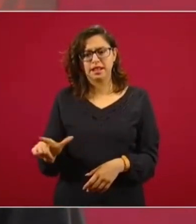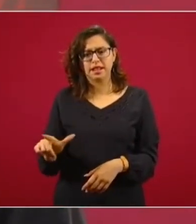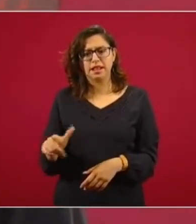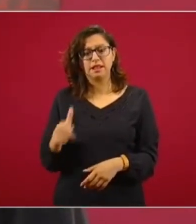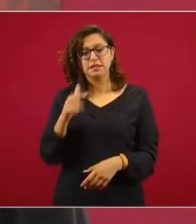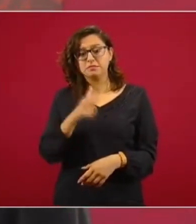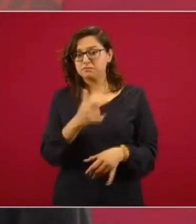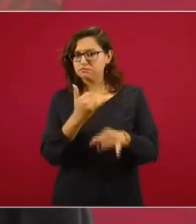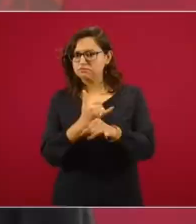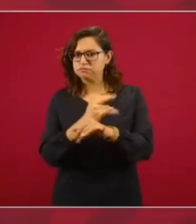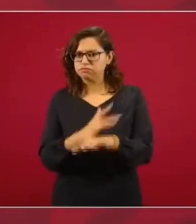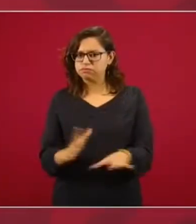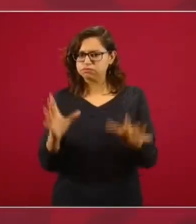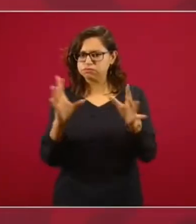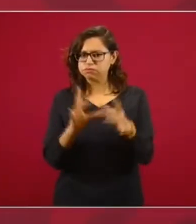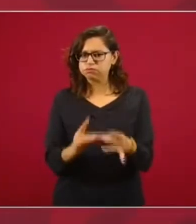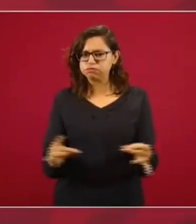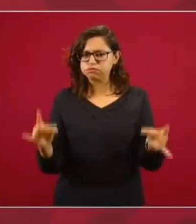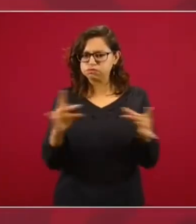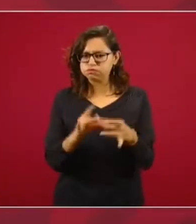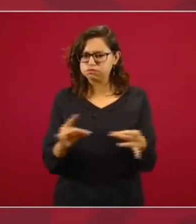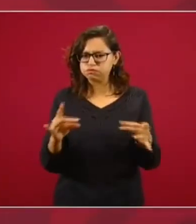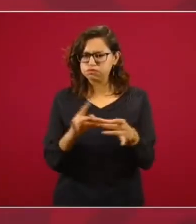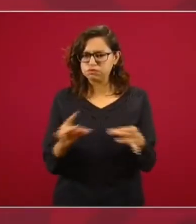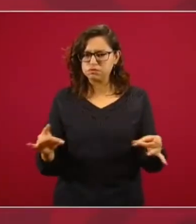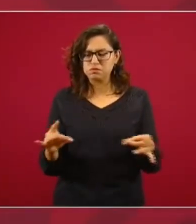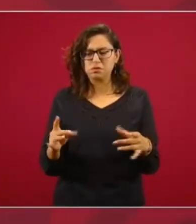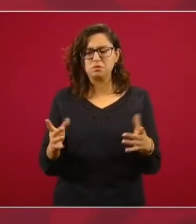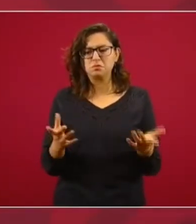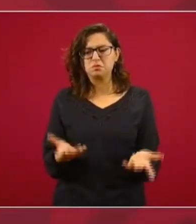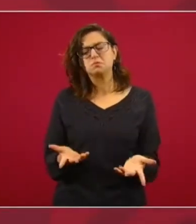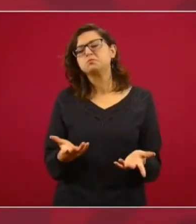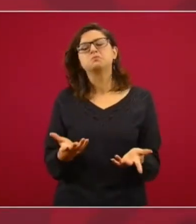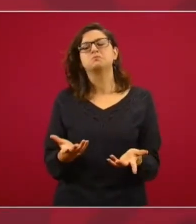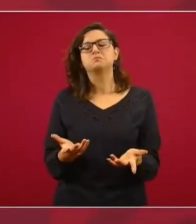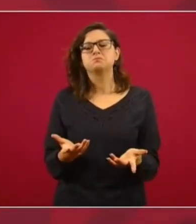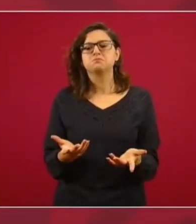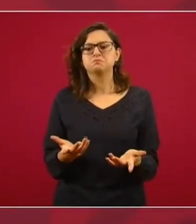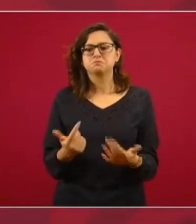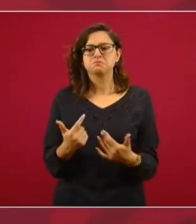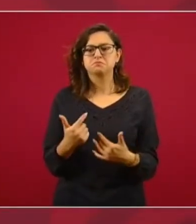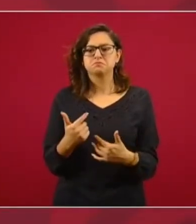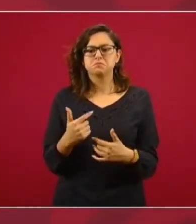con detalle, que aunque nos lleve tiempo o se haga